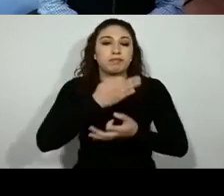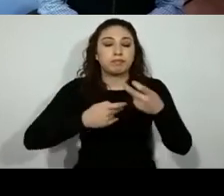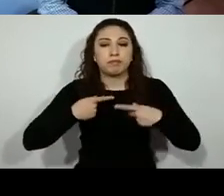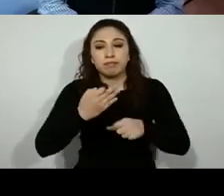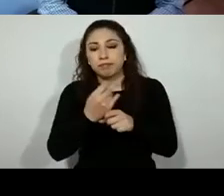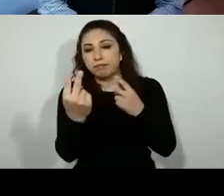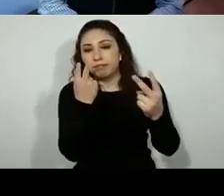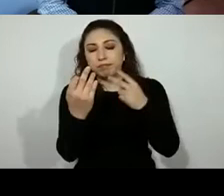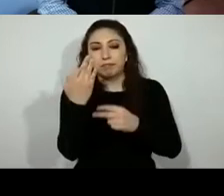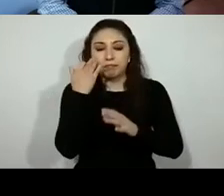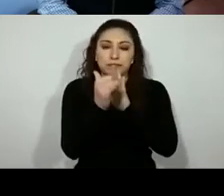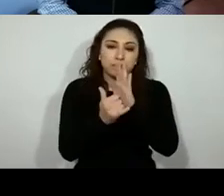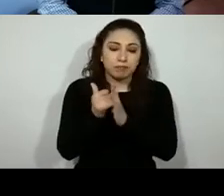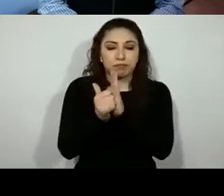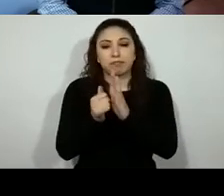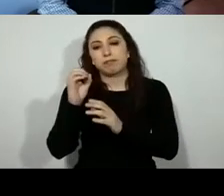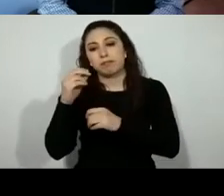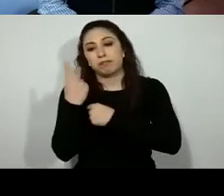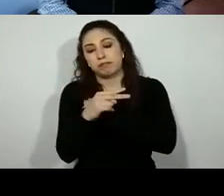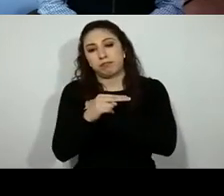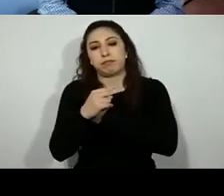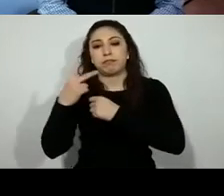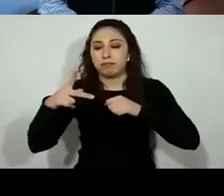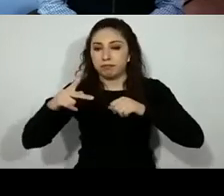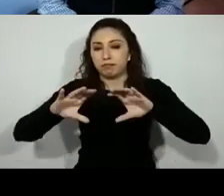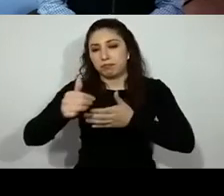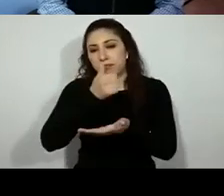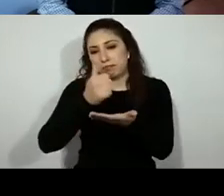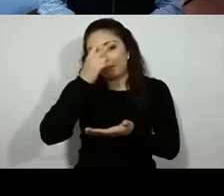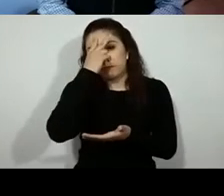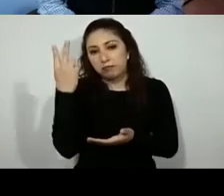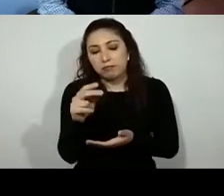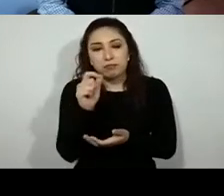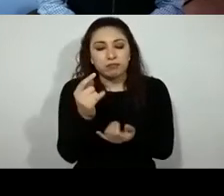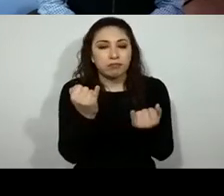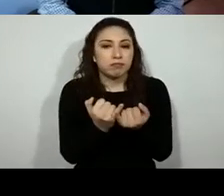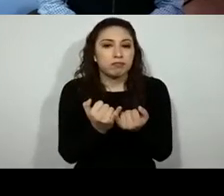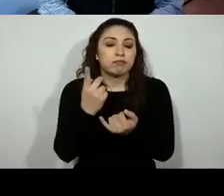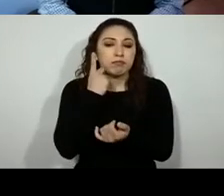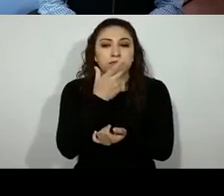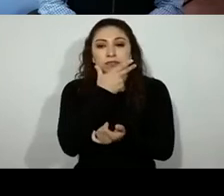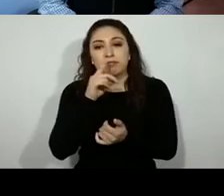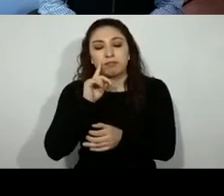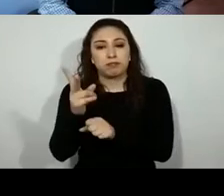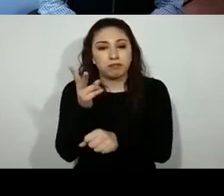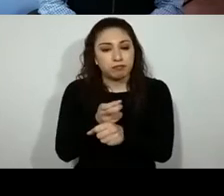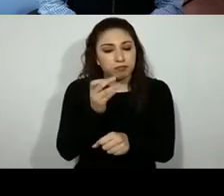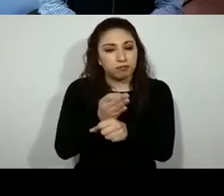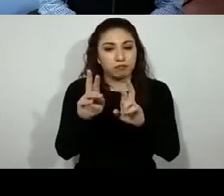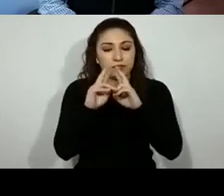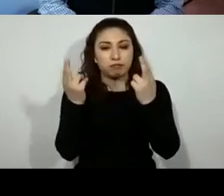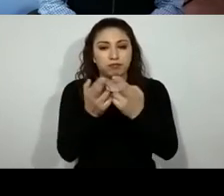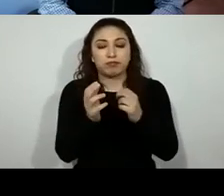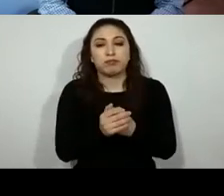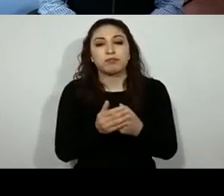a los medios de comunicación, a las personas que nos siguen a través de las redes sociales. De conformidad